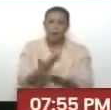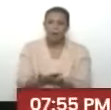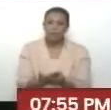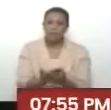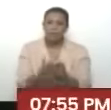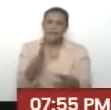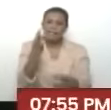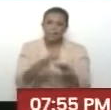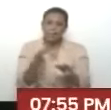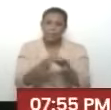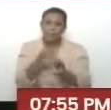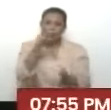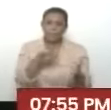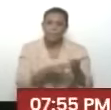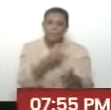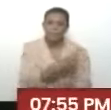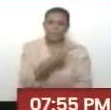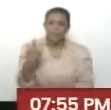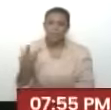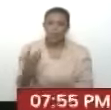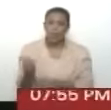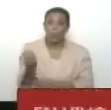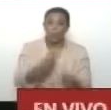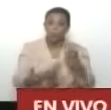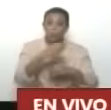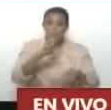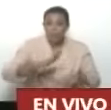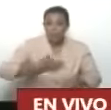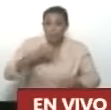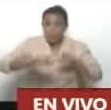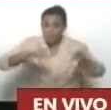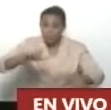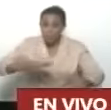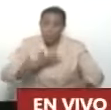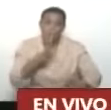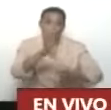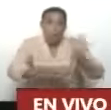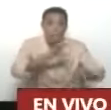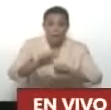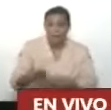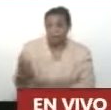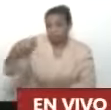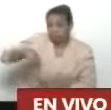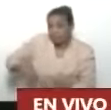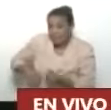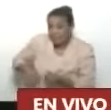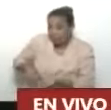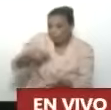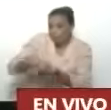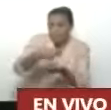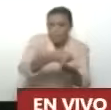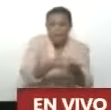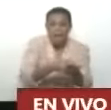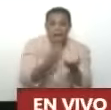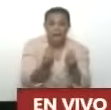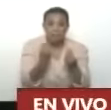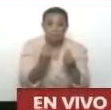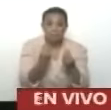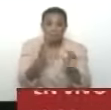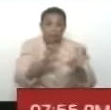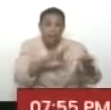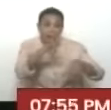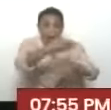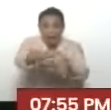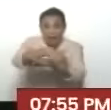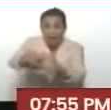16%. El consumo es la capacidad de compra de la población de productos. Y además habla de la calidad de los productos que hay